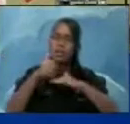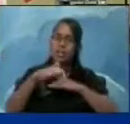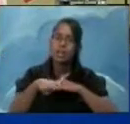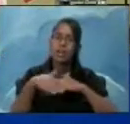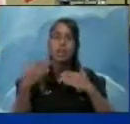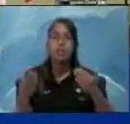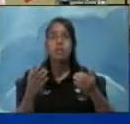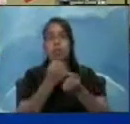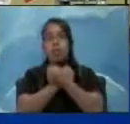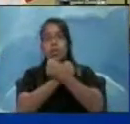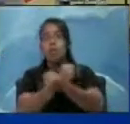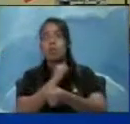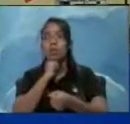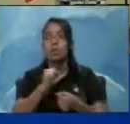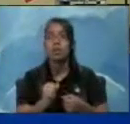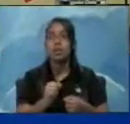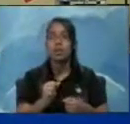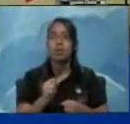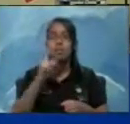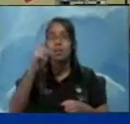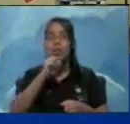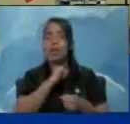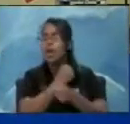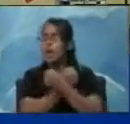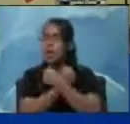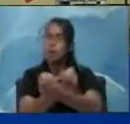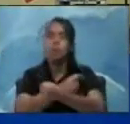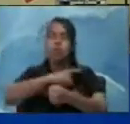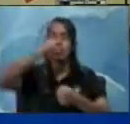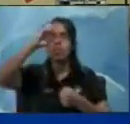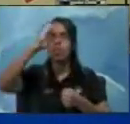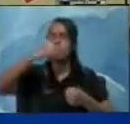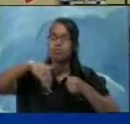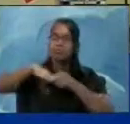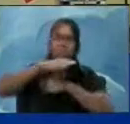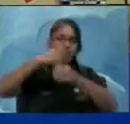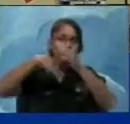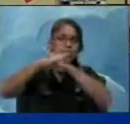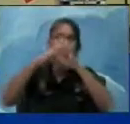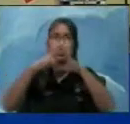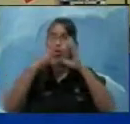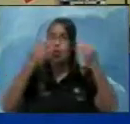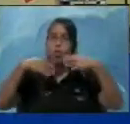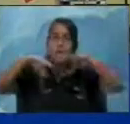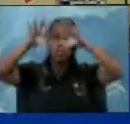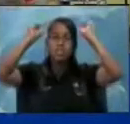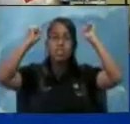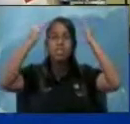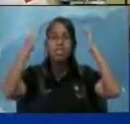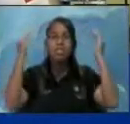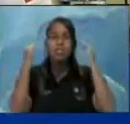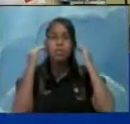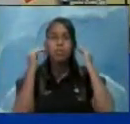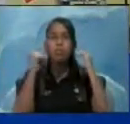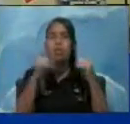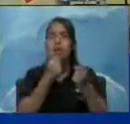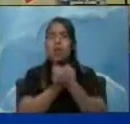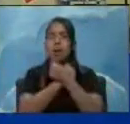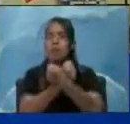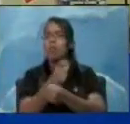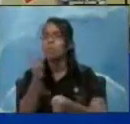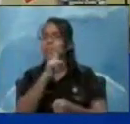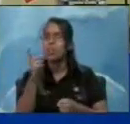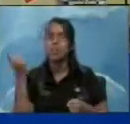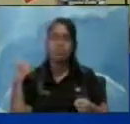amor es si es el amor de Dios que sobrepasa todo entendimiento un amor que no